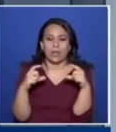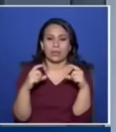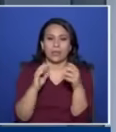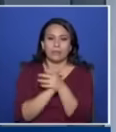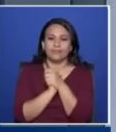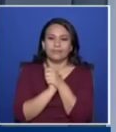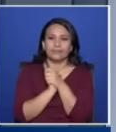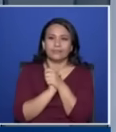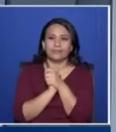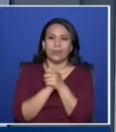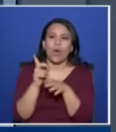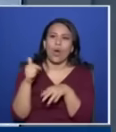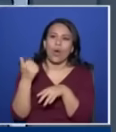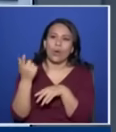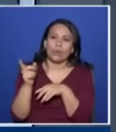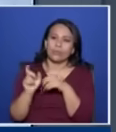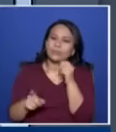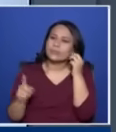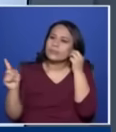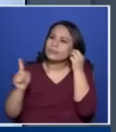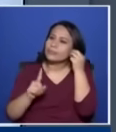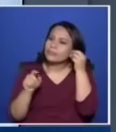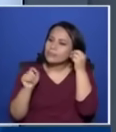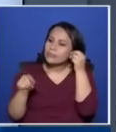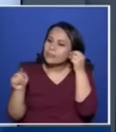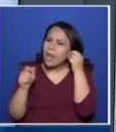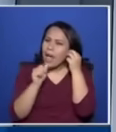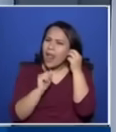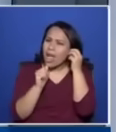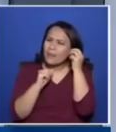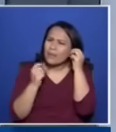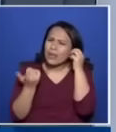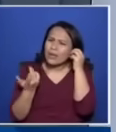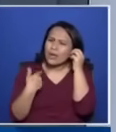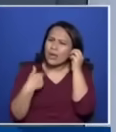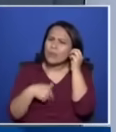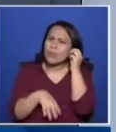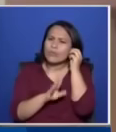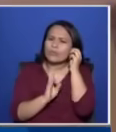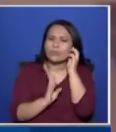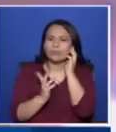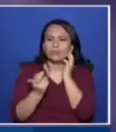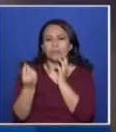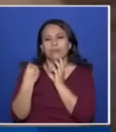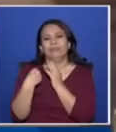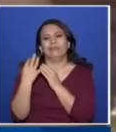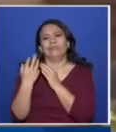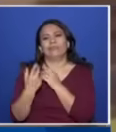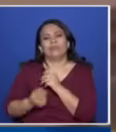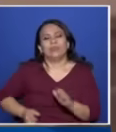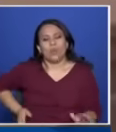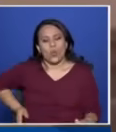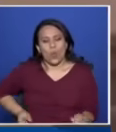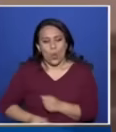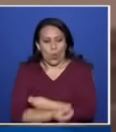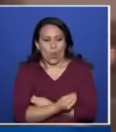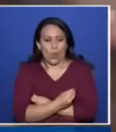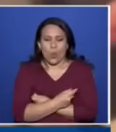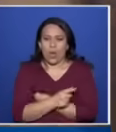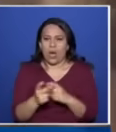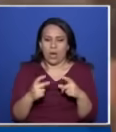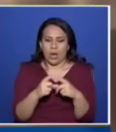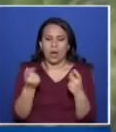Cuando fue a sacar, otra vez salía que clave incorrecta, y me acerqué a mi casa nomás. ¿Pero en qué consiste esta forma de robo? Las